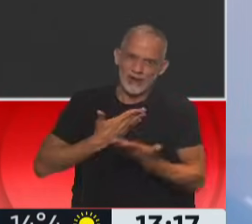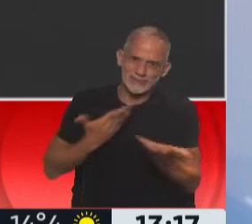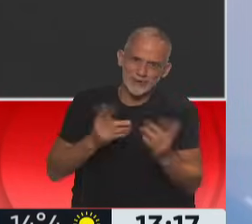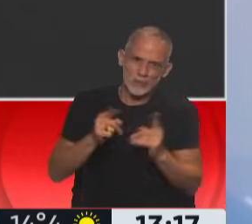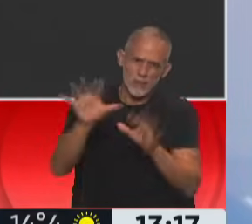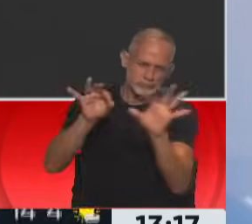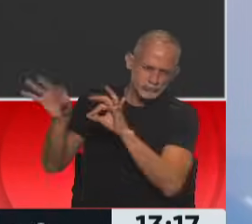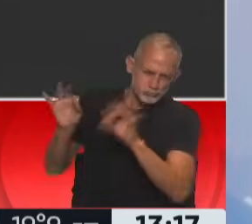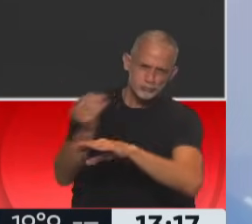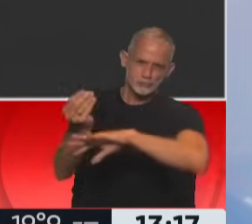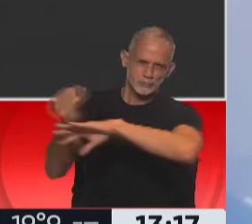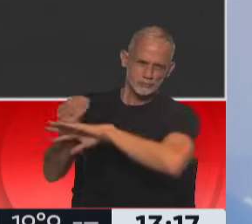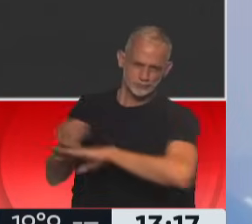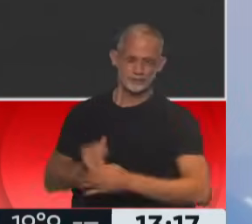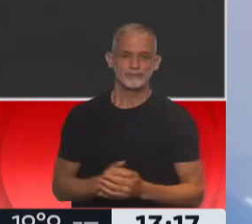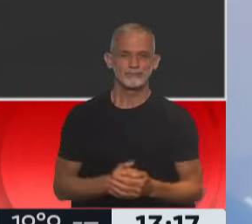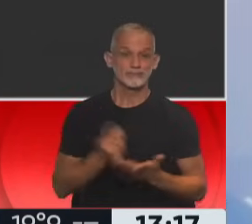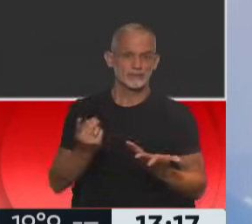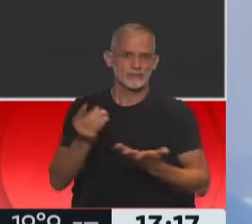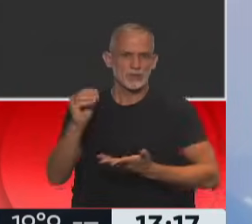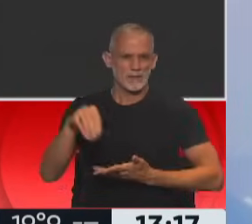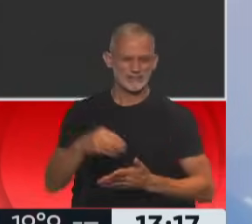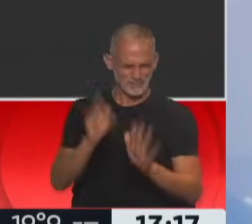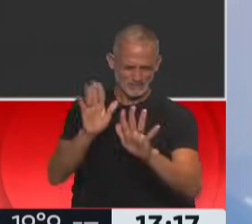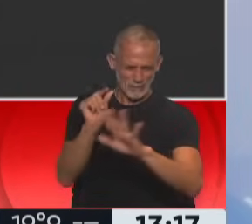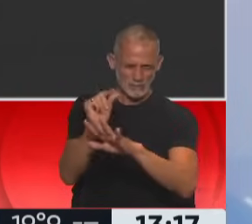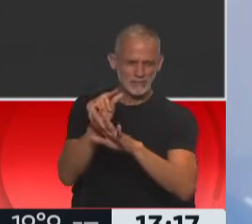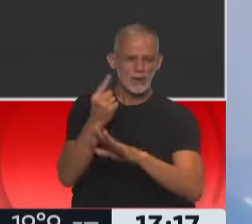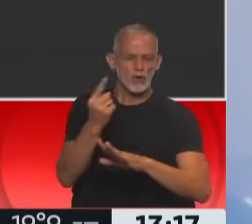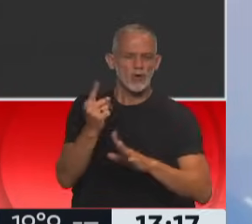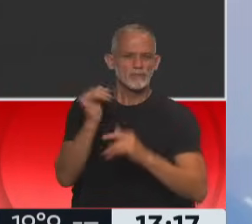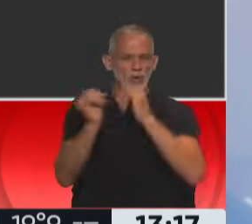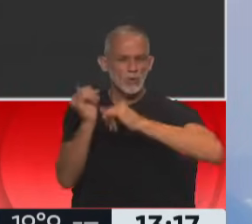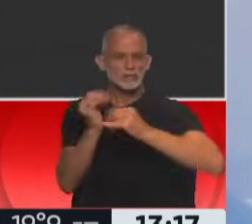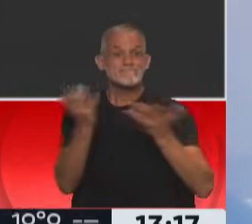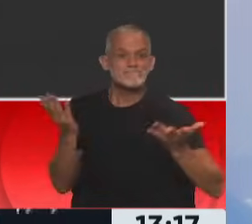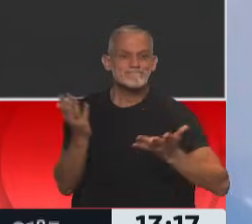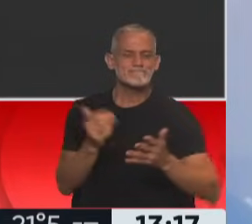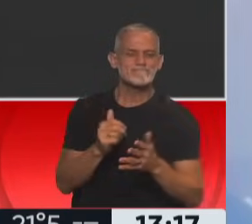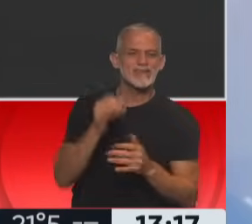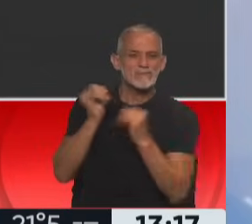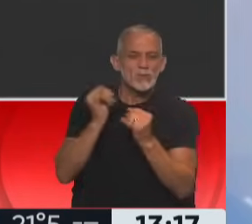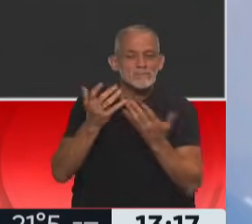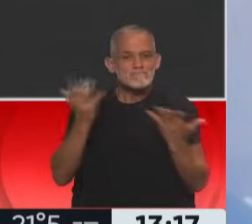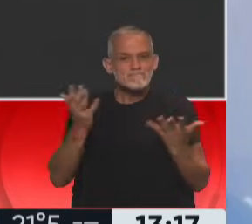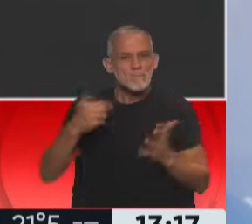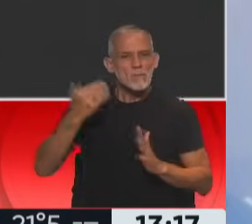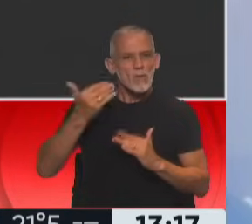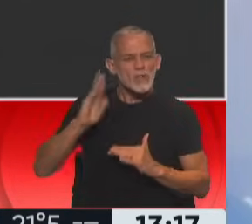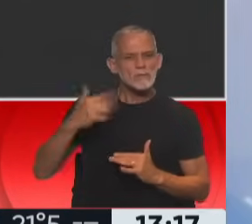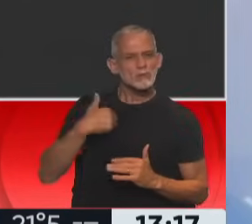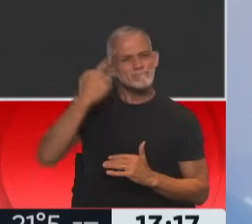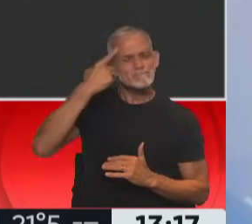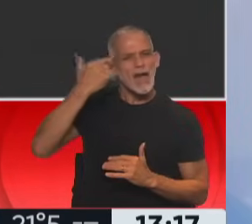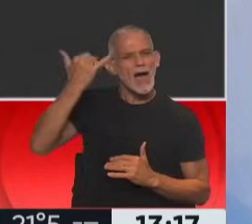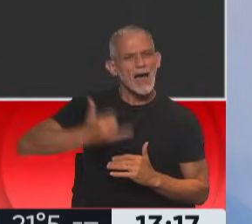Francisco. Vamos con este. Sí, antes déjame que te diga un dato. Decime. A ver si será un dato que nos permita tener